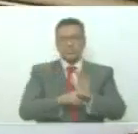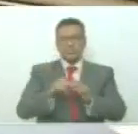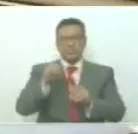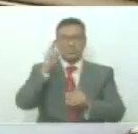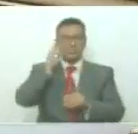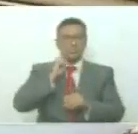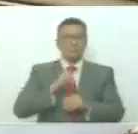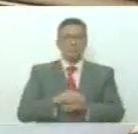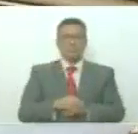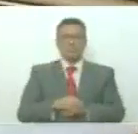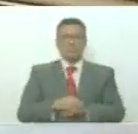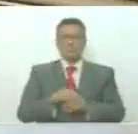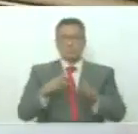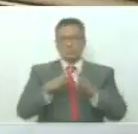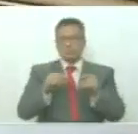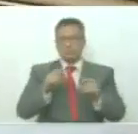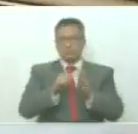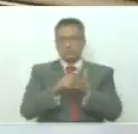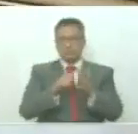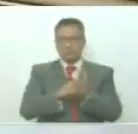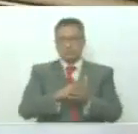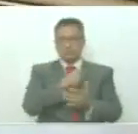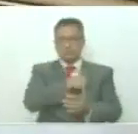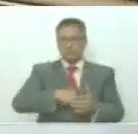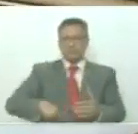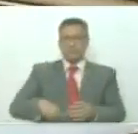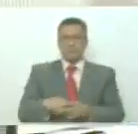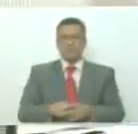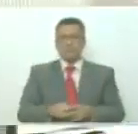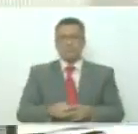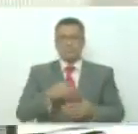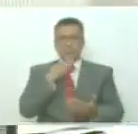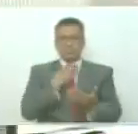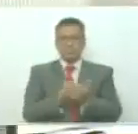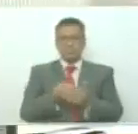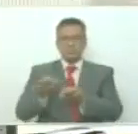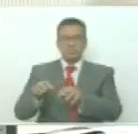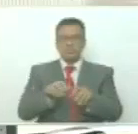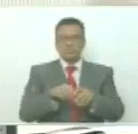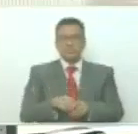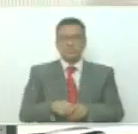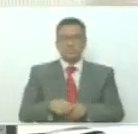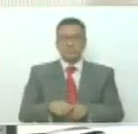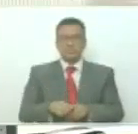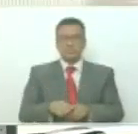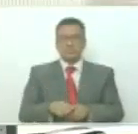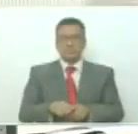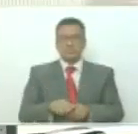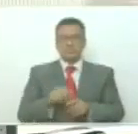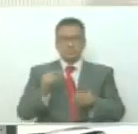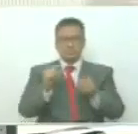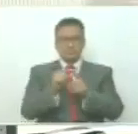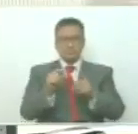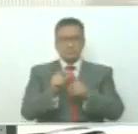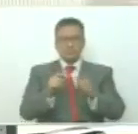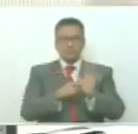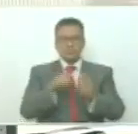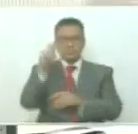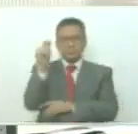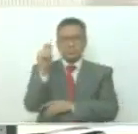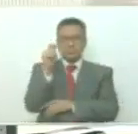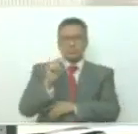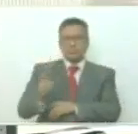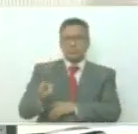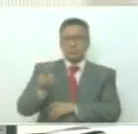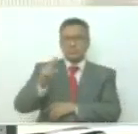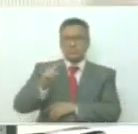Bolivariana de Venezuela. Es todo este punto, ciudadano presidente. Gracias, secretaria. Dejemos el derecho de palabra al diputado